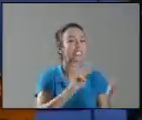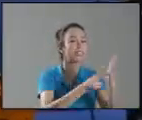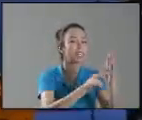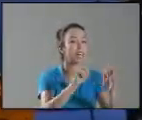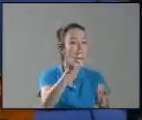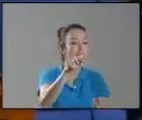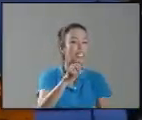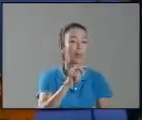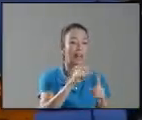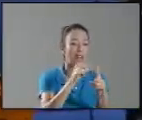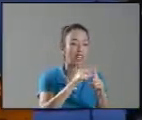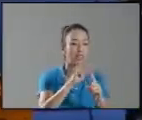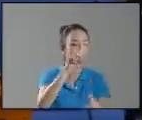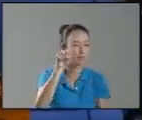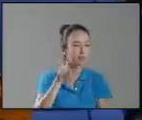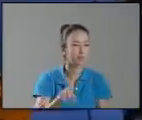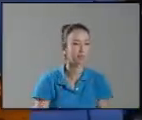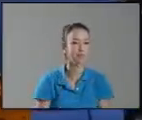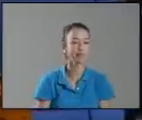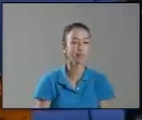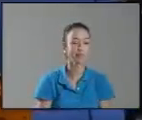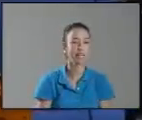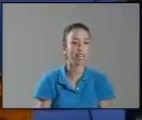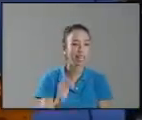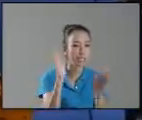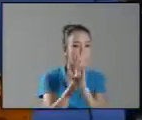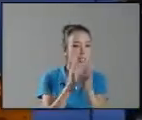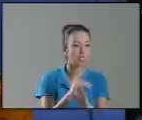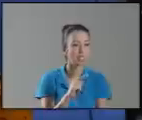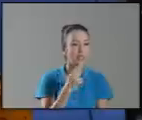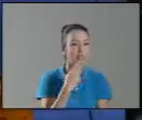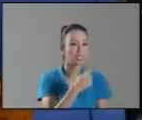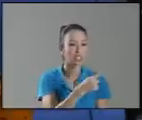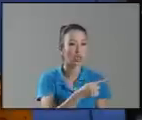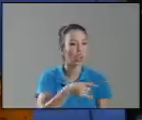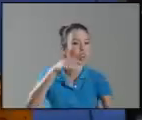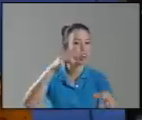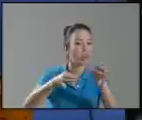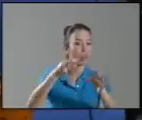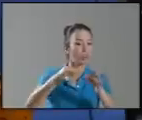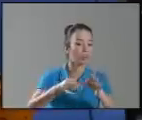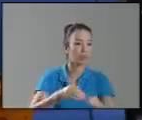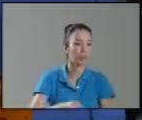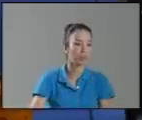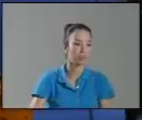Esa palabra espiones. ¿A usted qué le salta? ¿Ah?